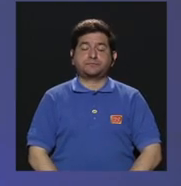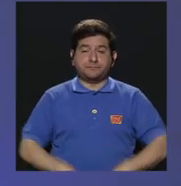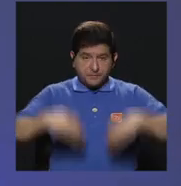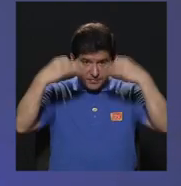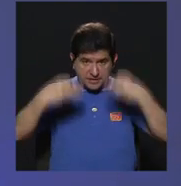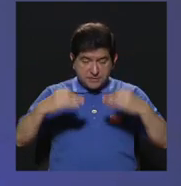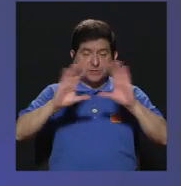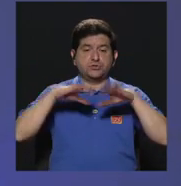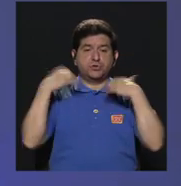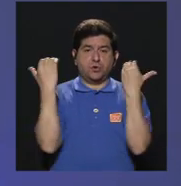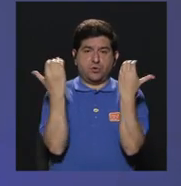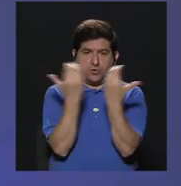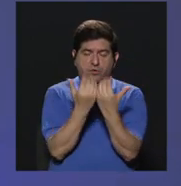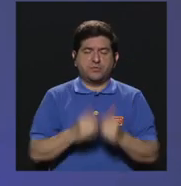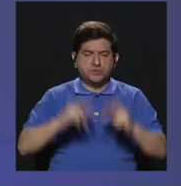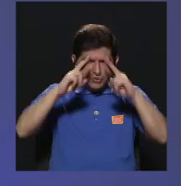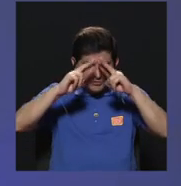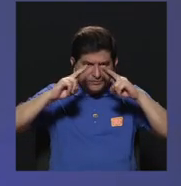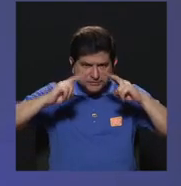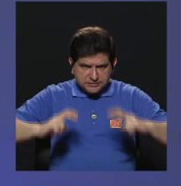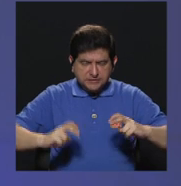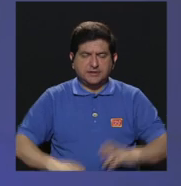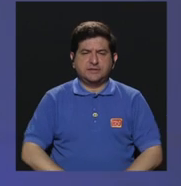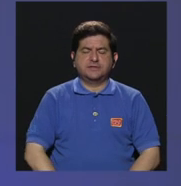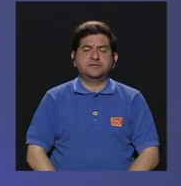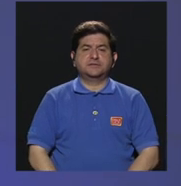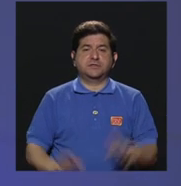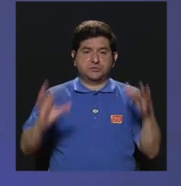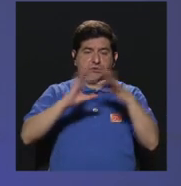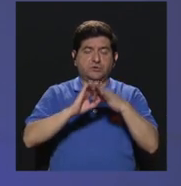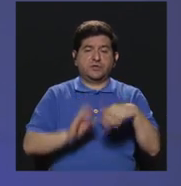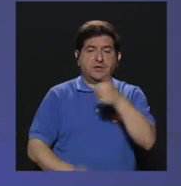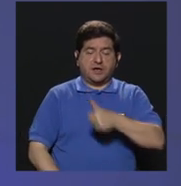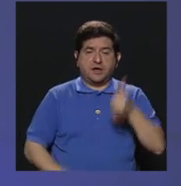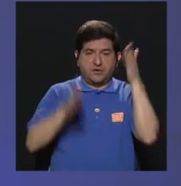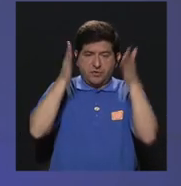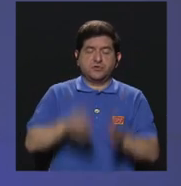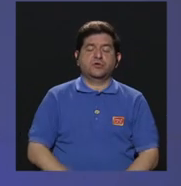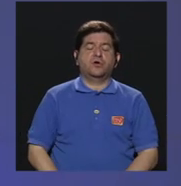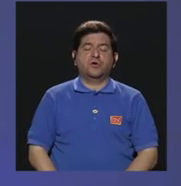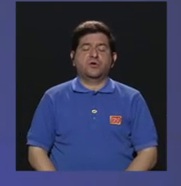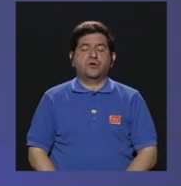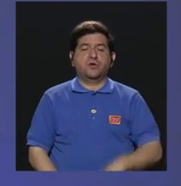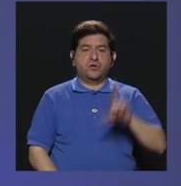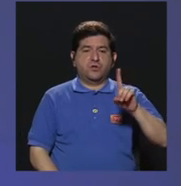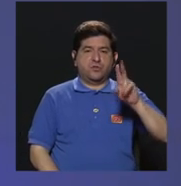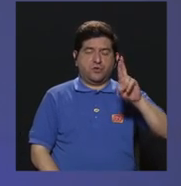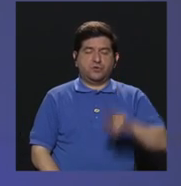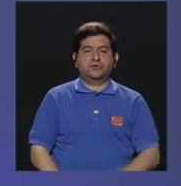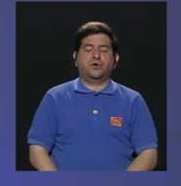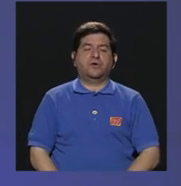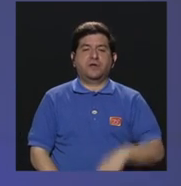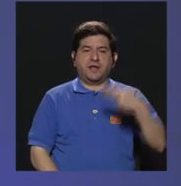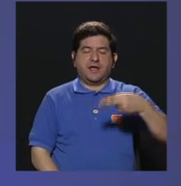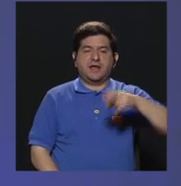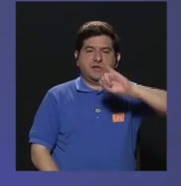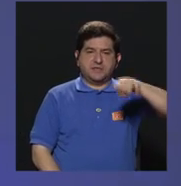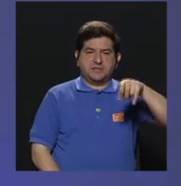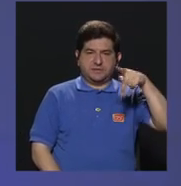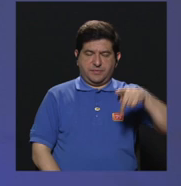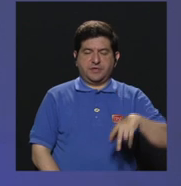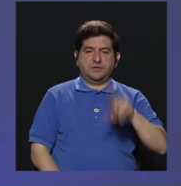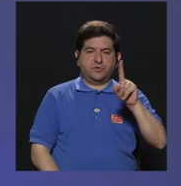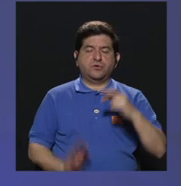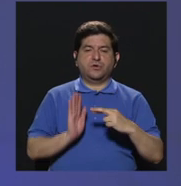la tomó la comisión dictaminadora, la cual fue coordinada por el rector, doctor Henning Jensen Pennington, e integrada por